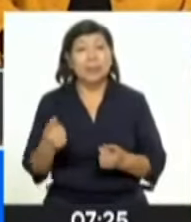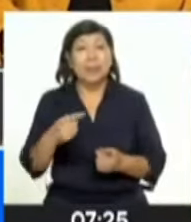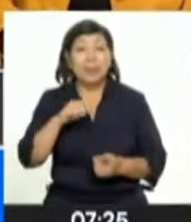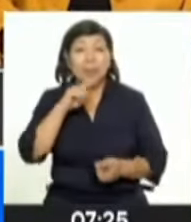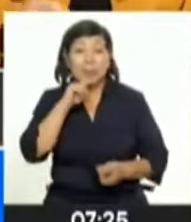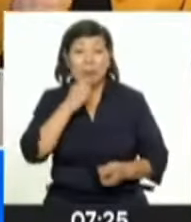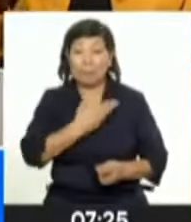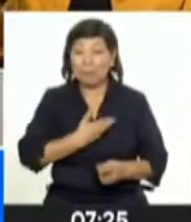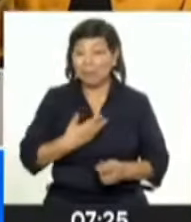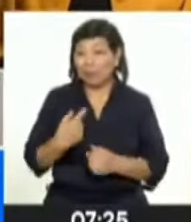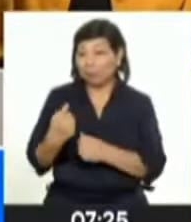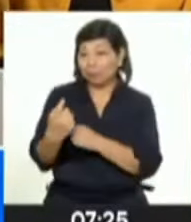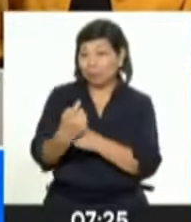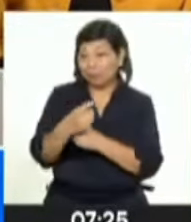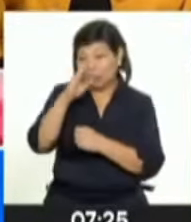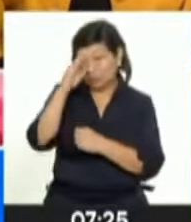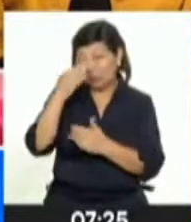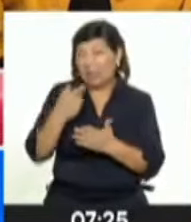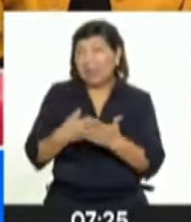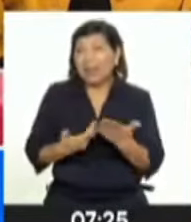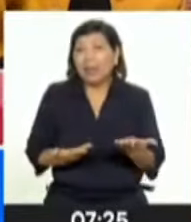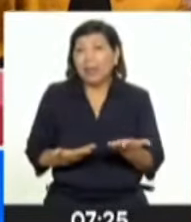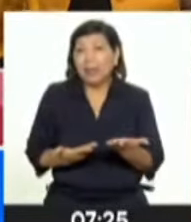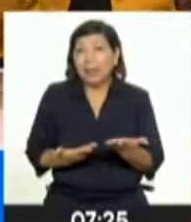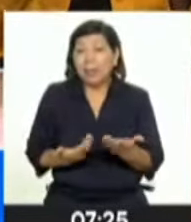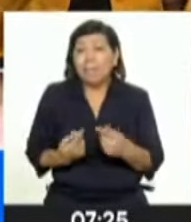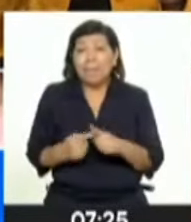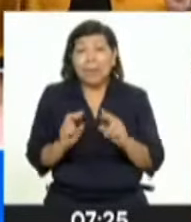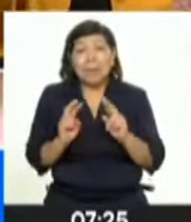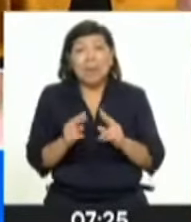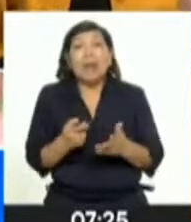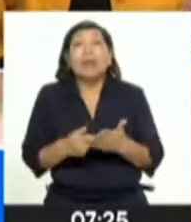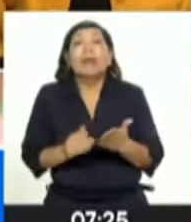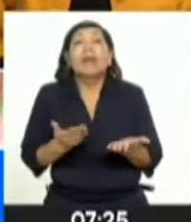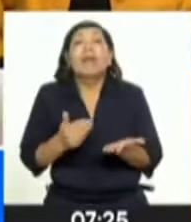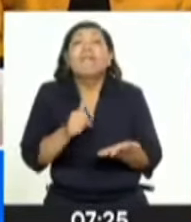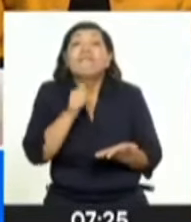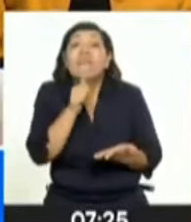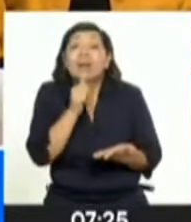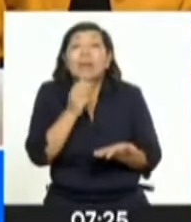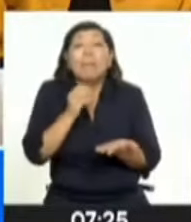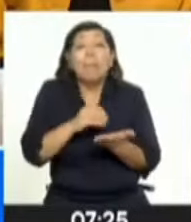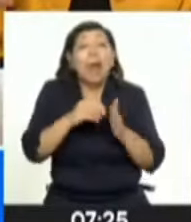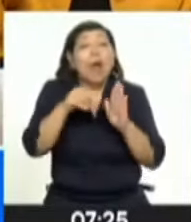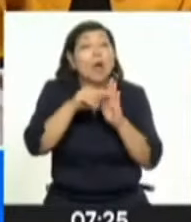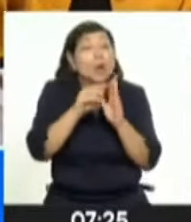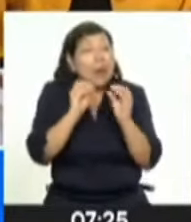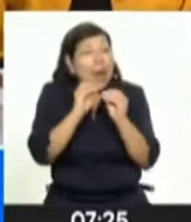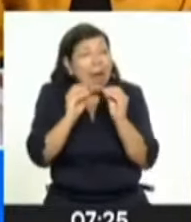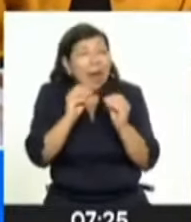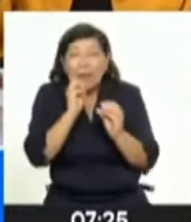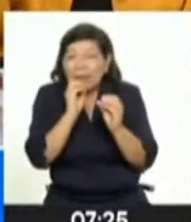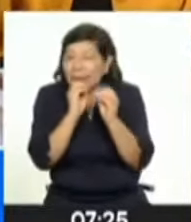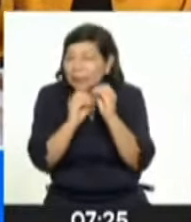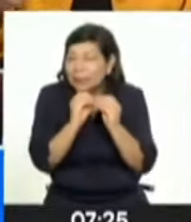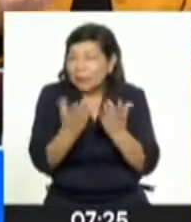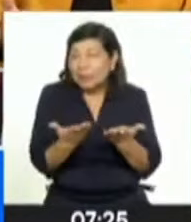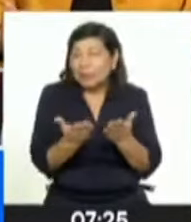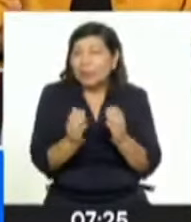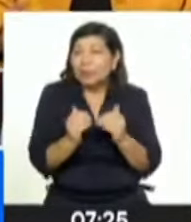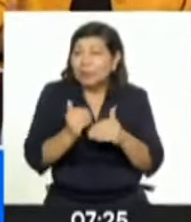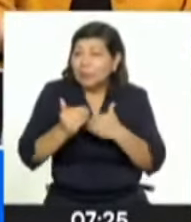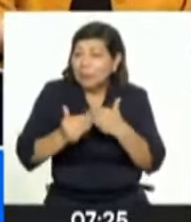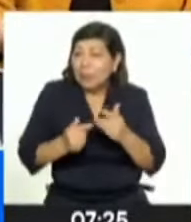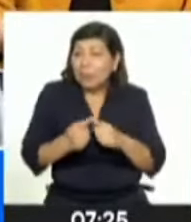señora presidenta, estamos viendo el hecho del destrabe y viendo qué partes normativas tenemos que modificar para que las obras